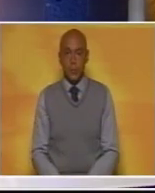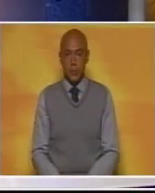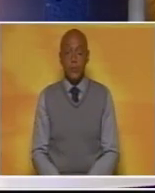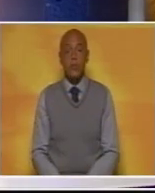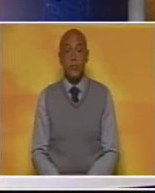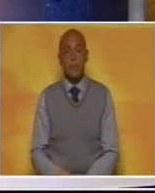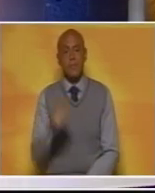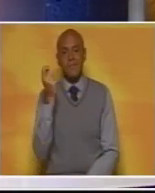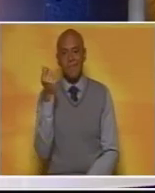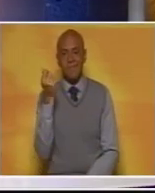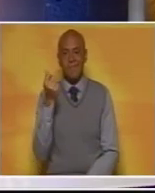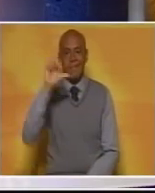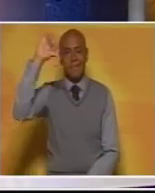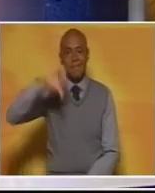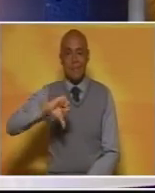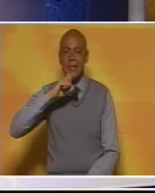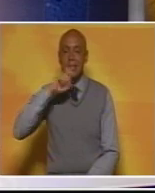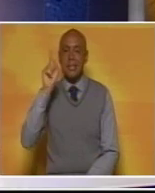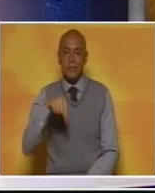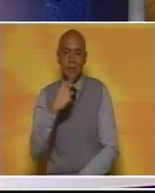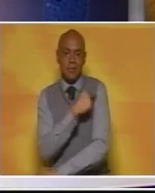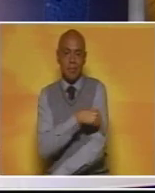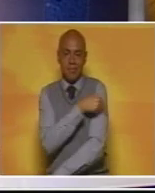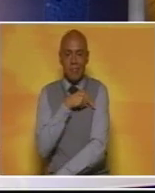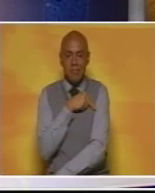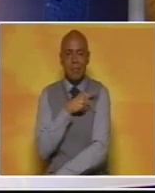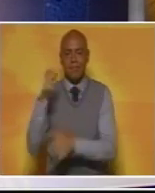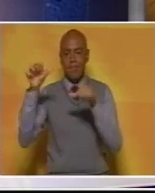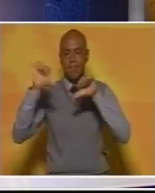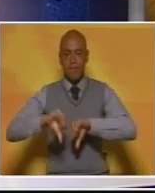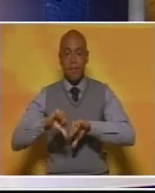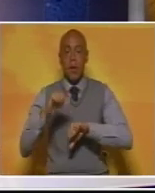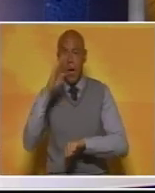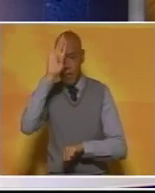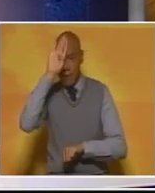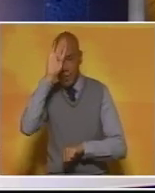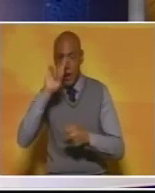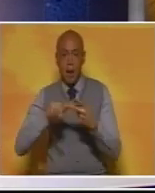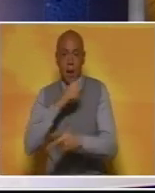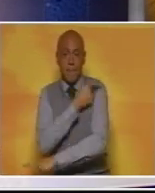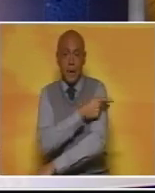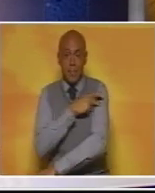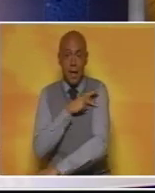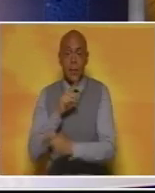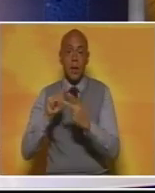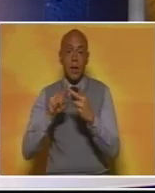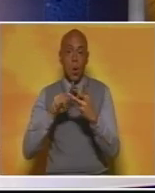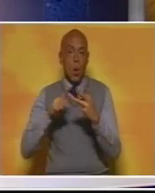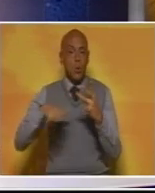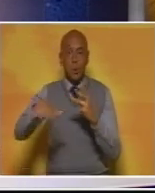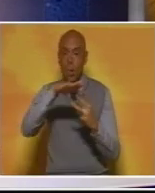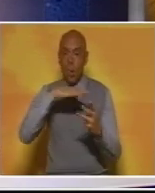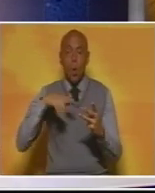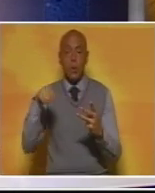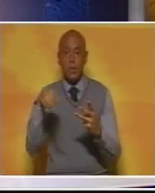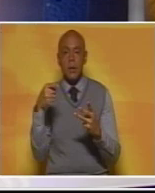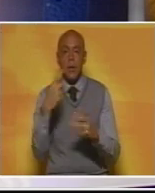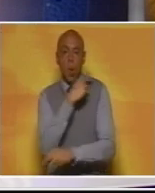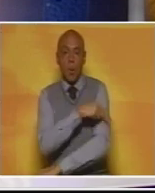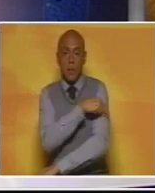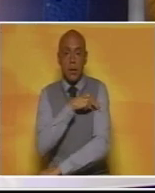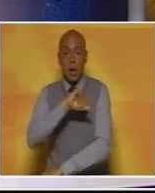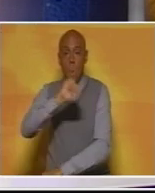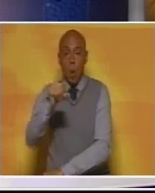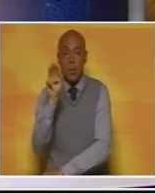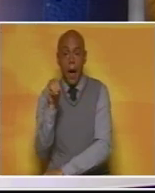Bajos sueldos y crisis hospitalaria son las razones por las que las enfermeras, pacientes y sociedad civil manifiestan en el Hospital JM de Los